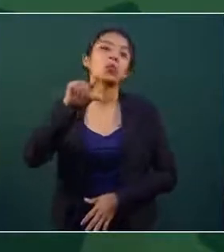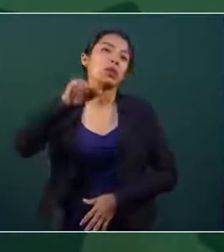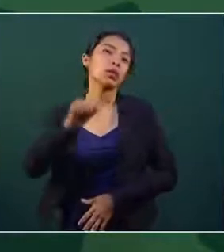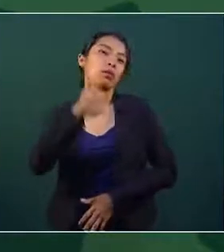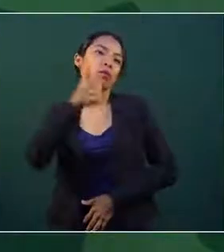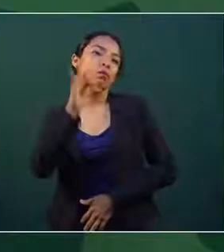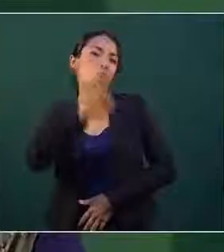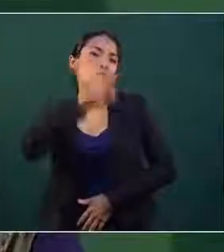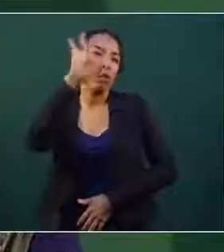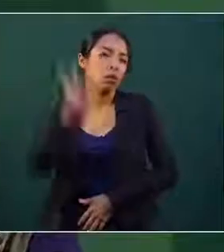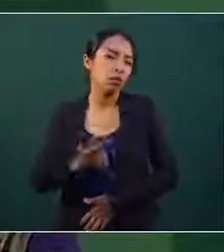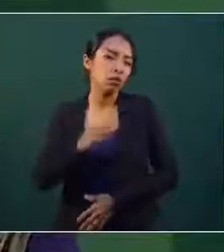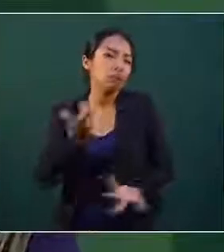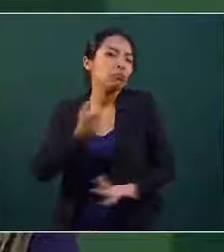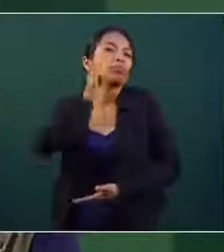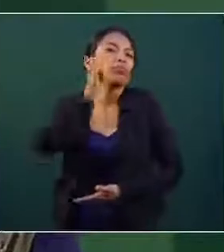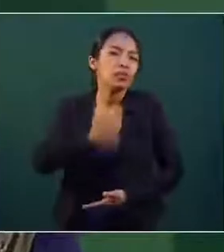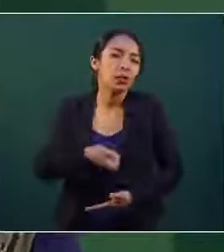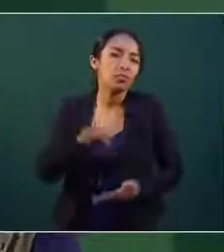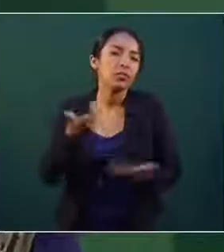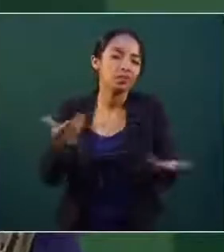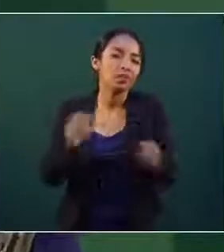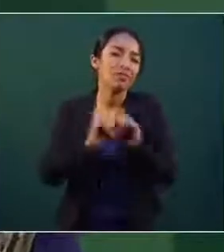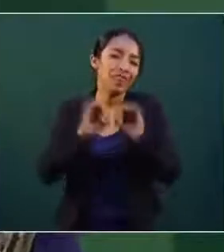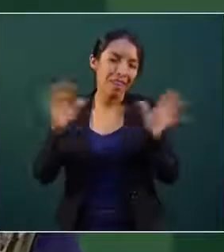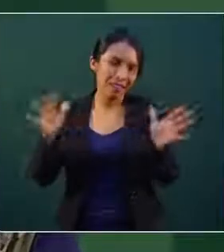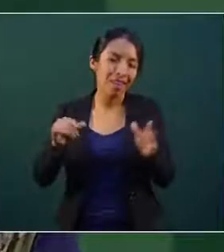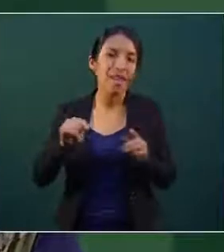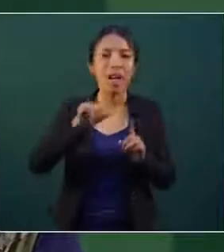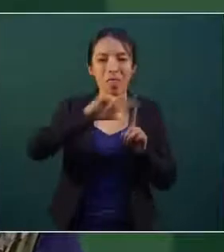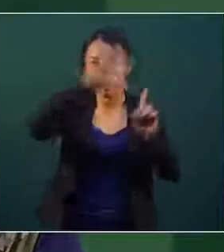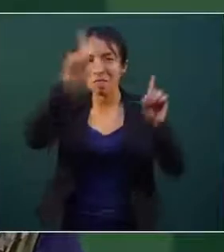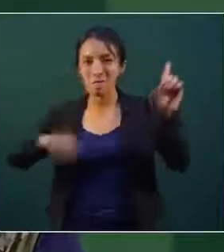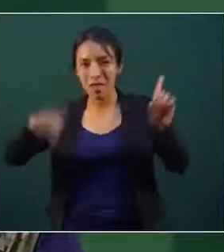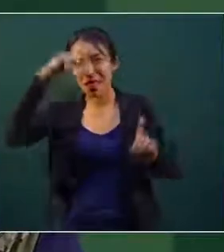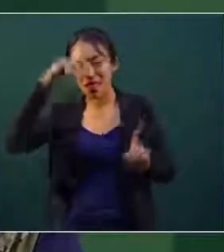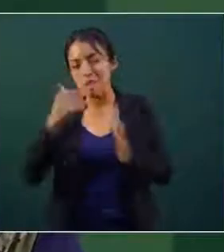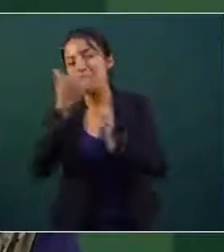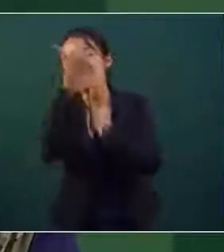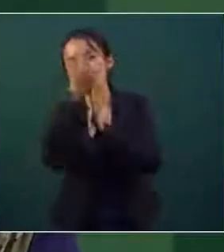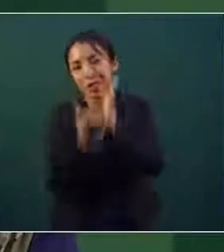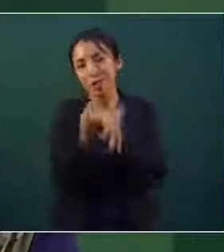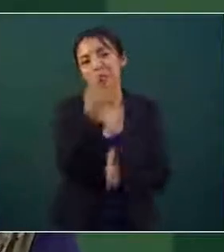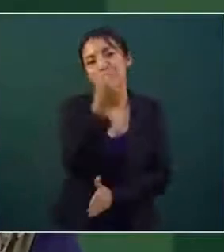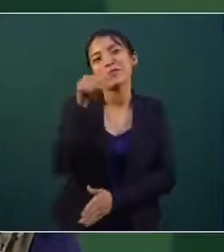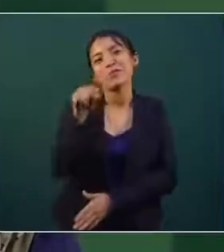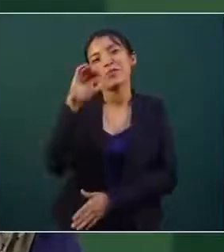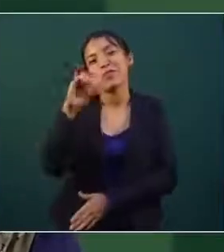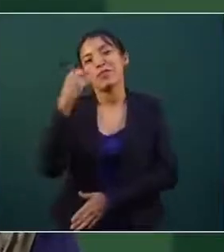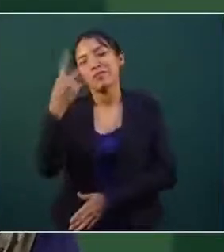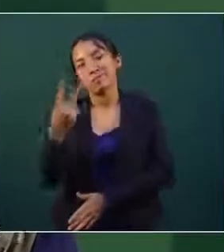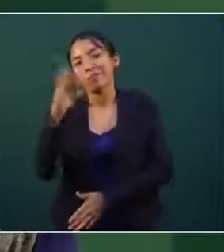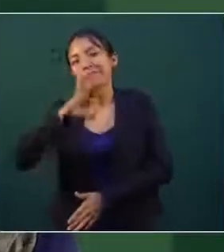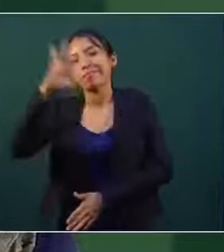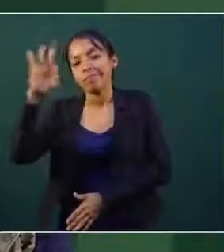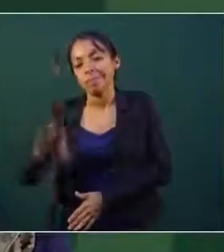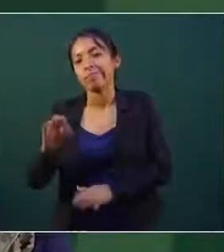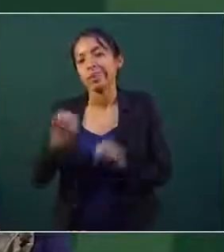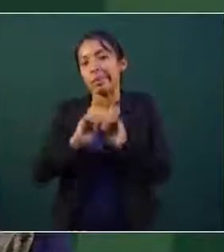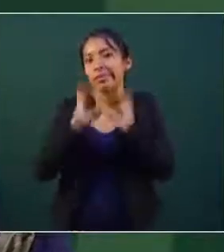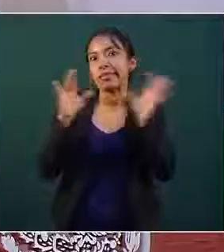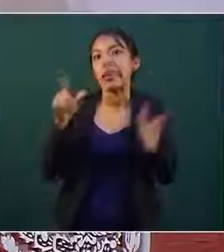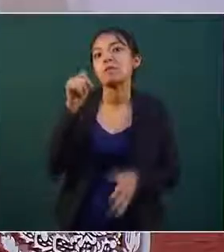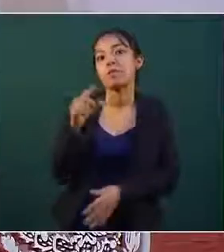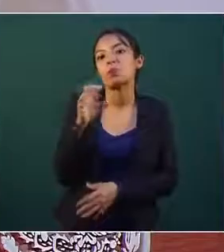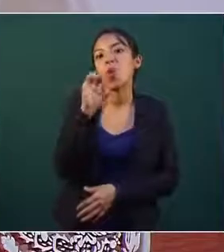0,76%, lo cual desde luego es inferior al nivel nacional, que es de 1,02, y desde luego también a lo sugerido por